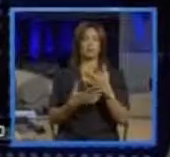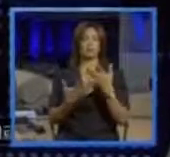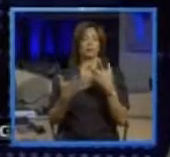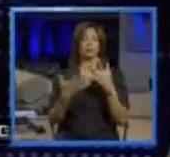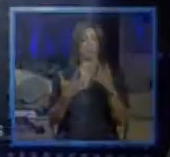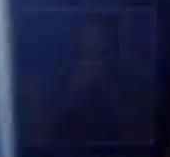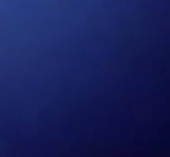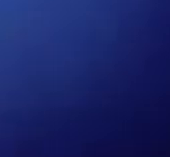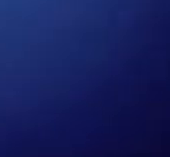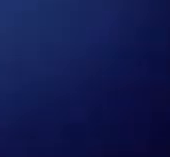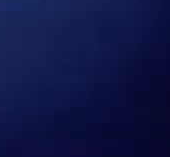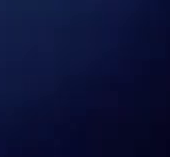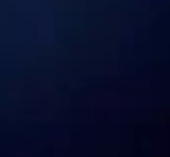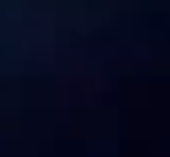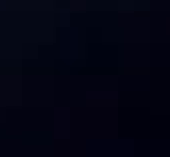salud